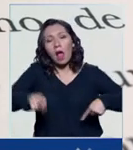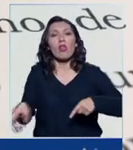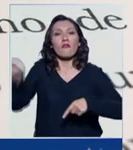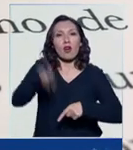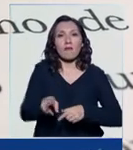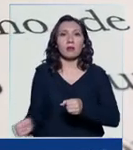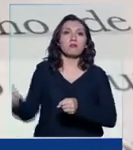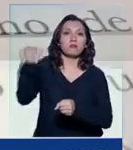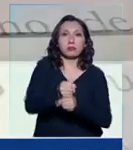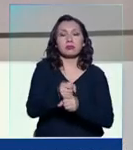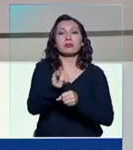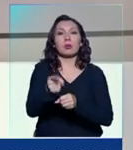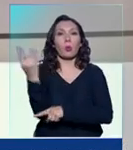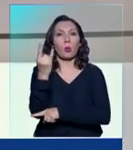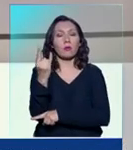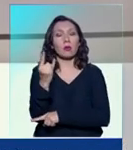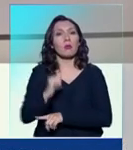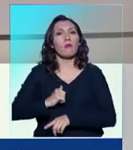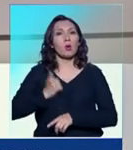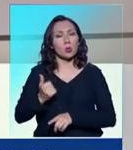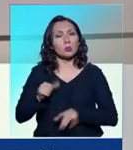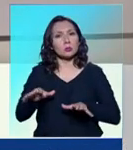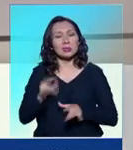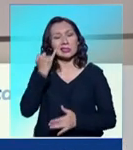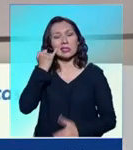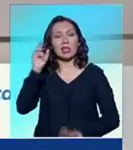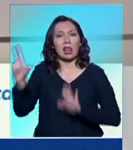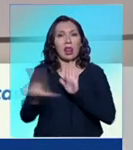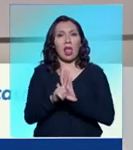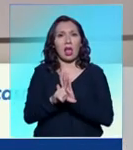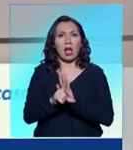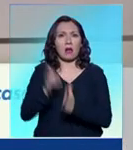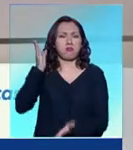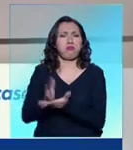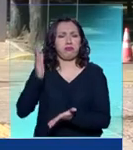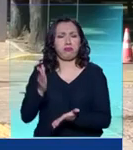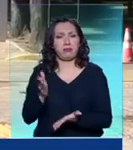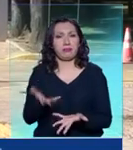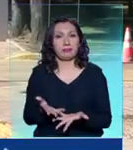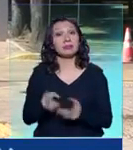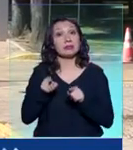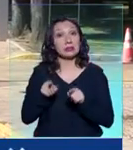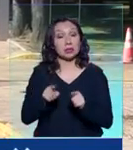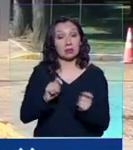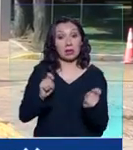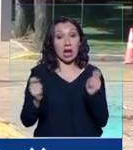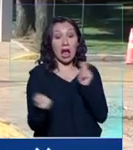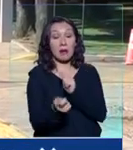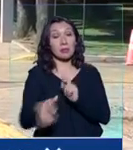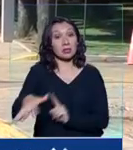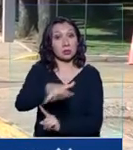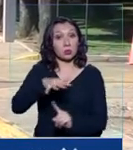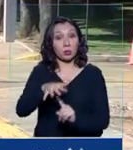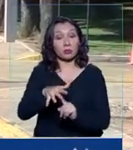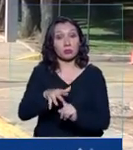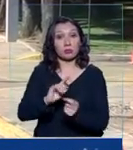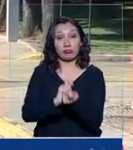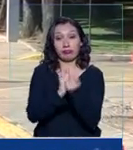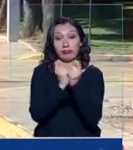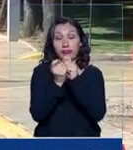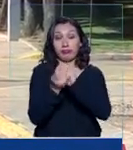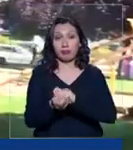por considerar su expulsión un actuar voluntarioso, ilegal y arbitrario. El hecho de revertir una situación como esta lo